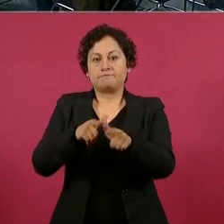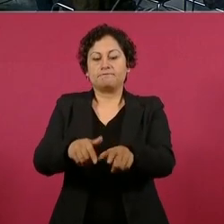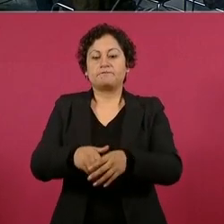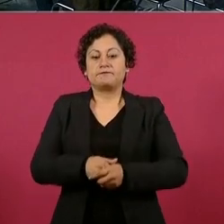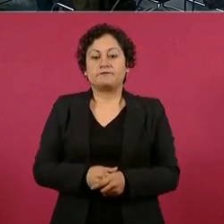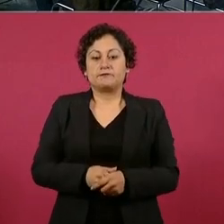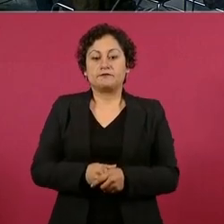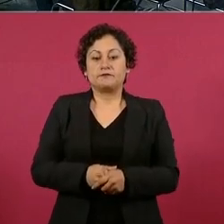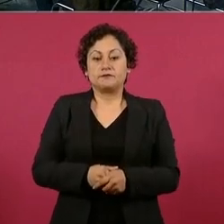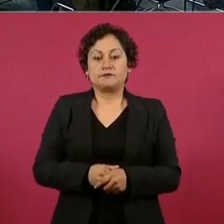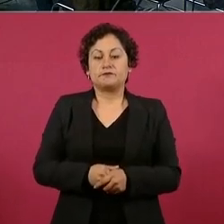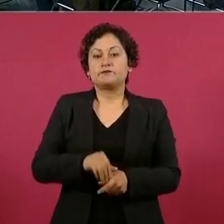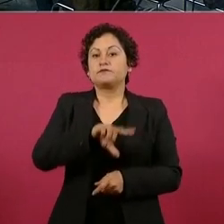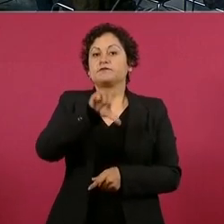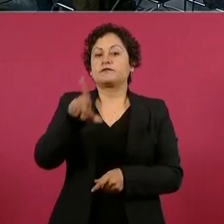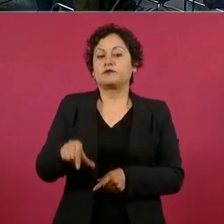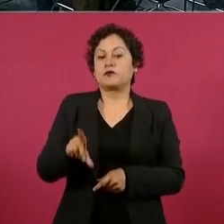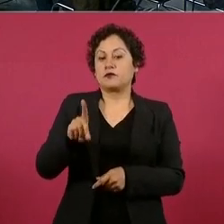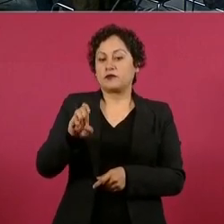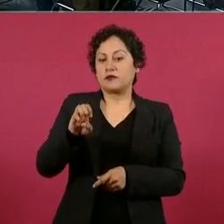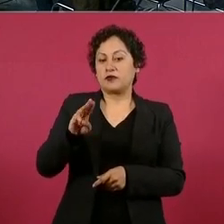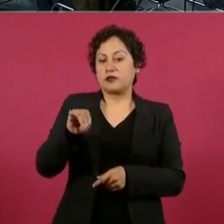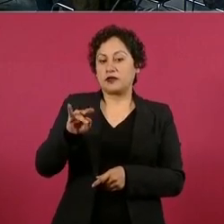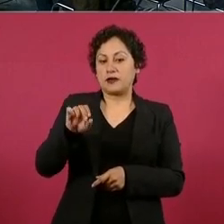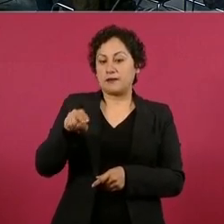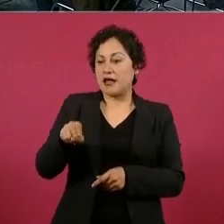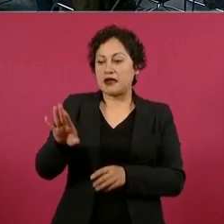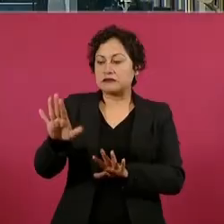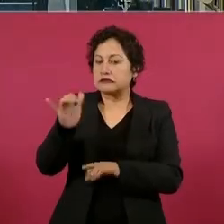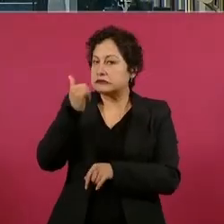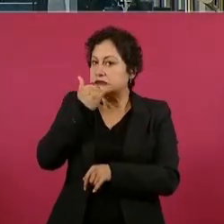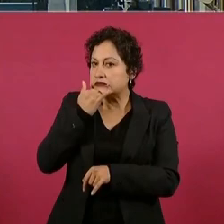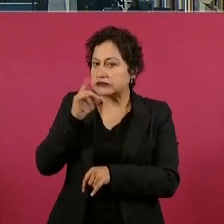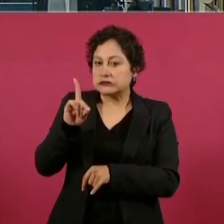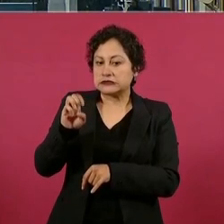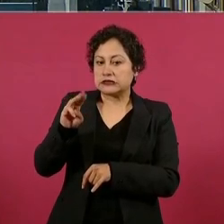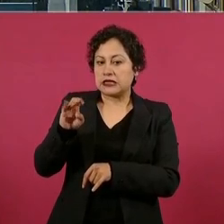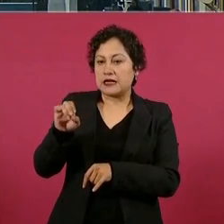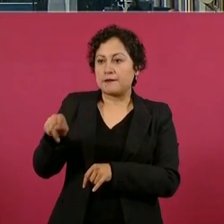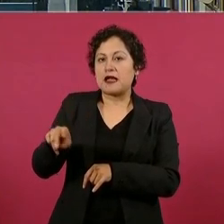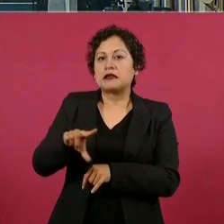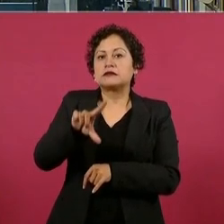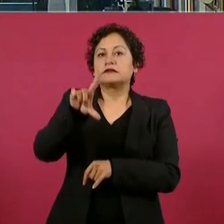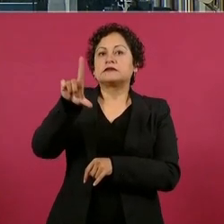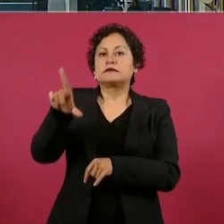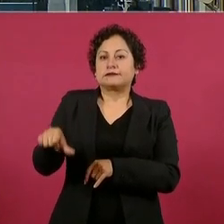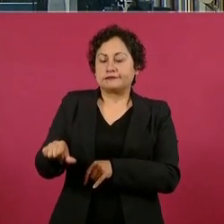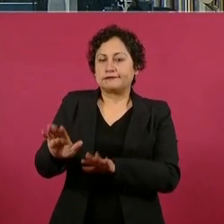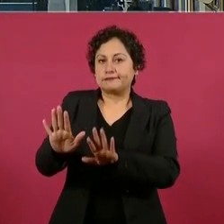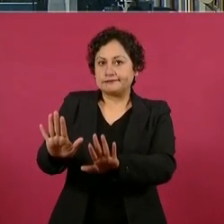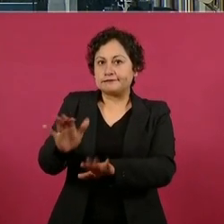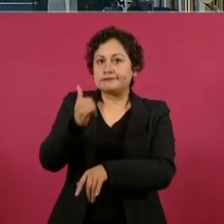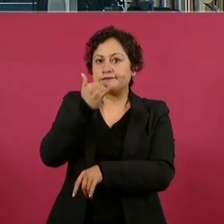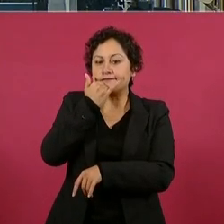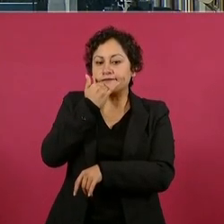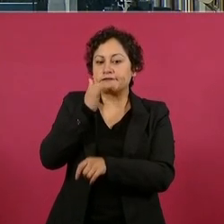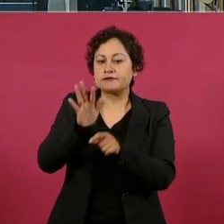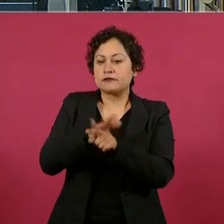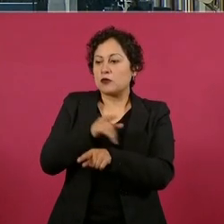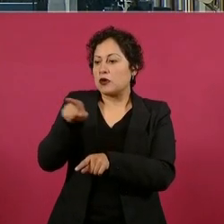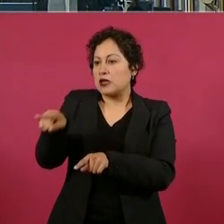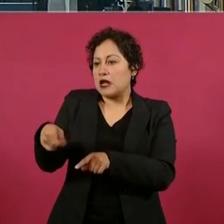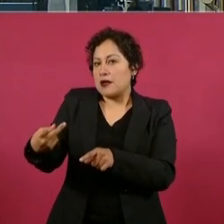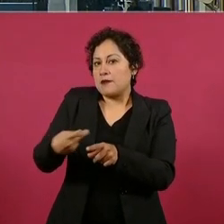Y luego, Demián. Ya Demián, ya no. Lo vamos a brincar porque ya contesté todo